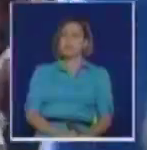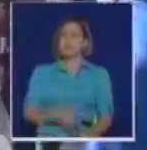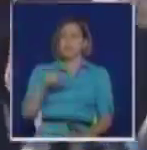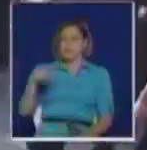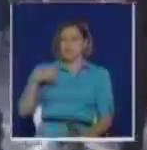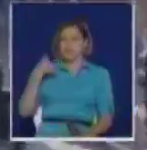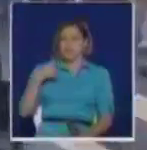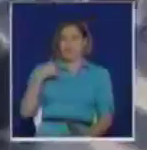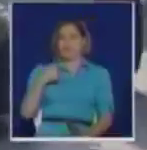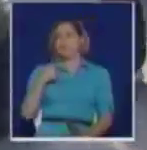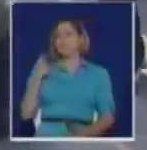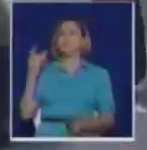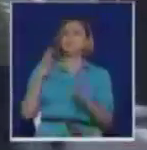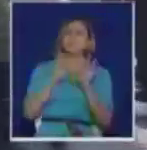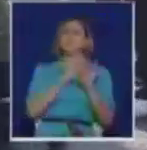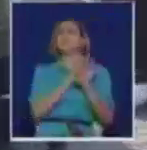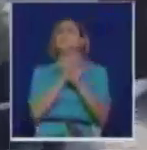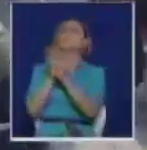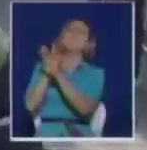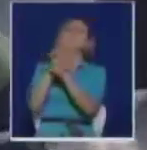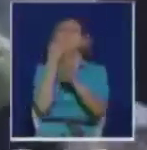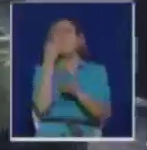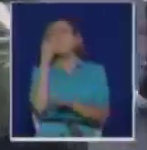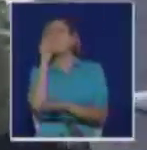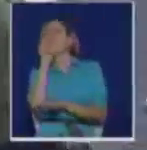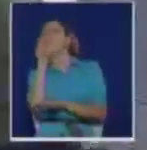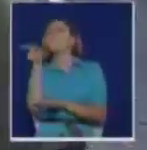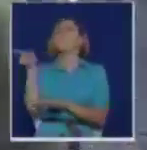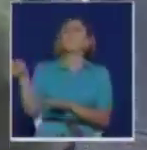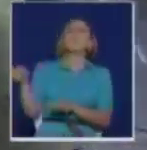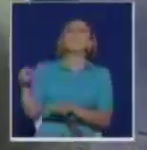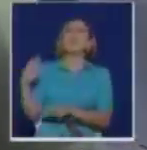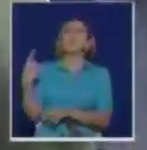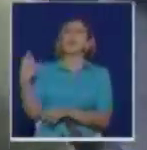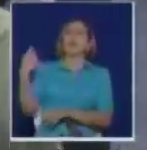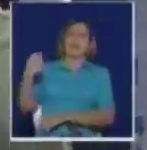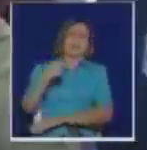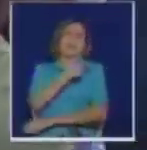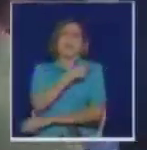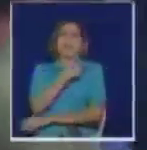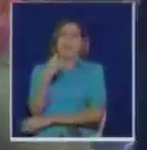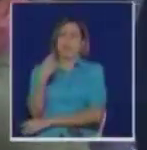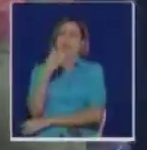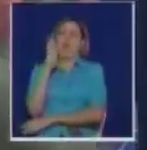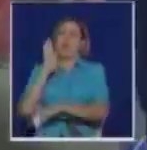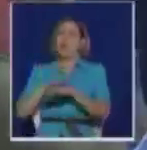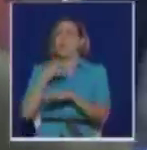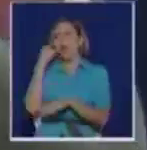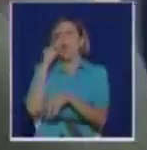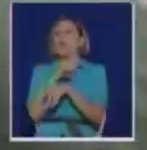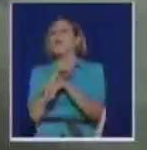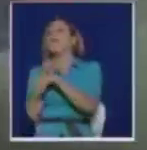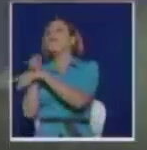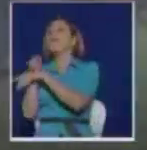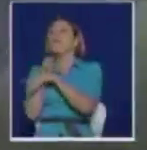Este joven que entre la multitud presenciaba los disturbios resultó herido a bala en un hombro.